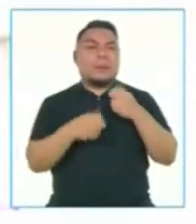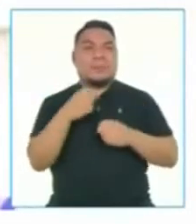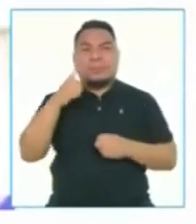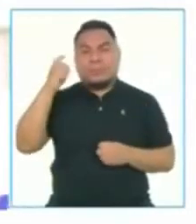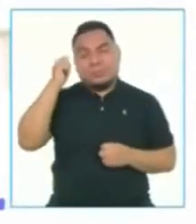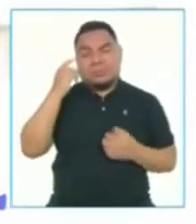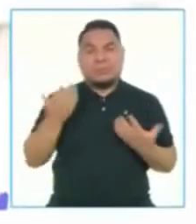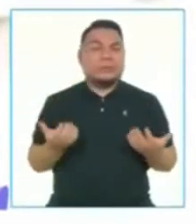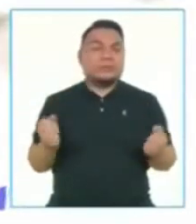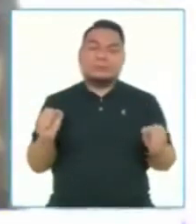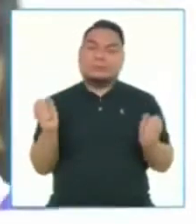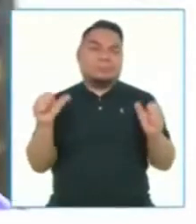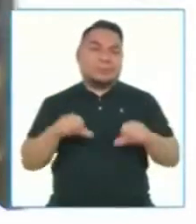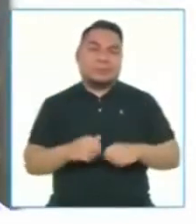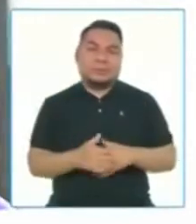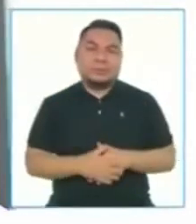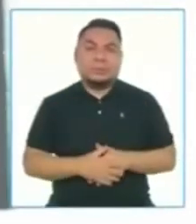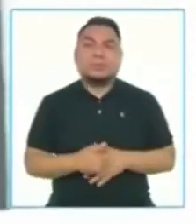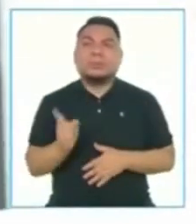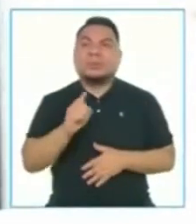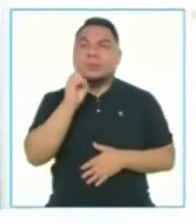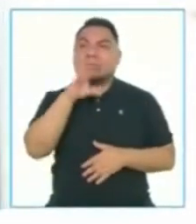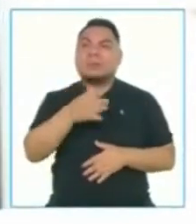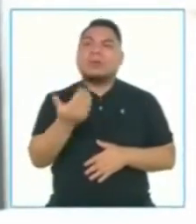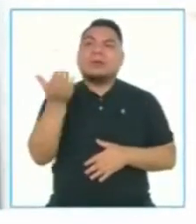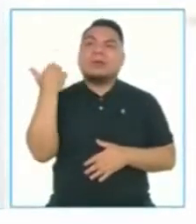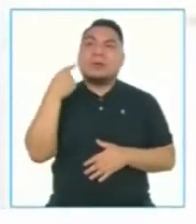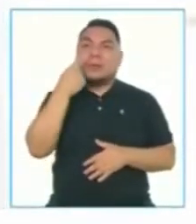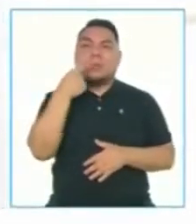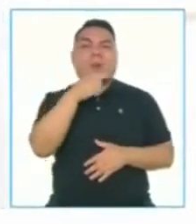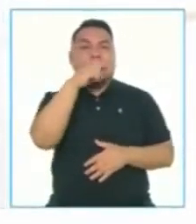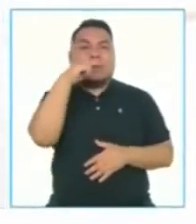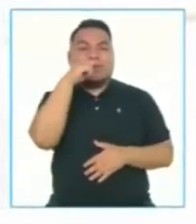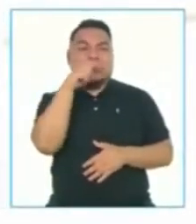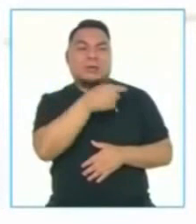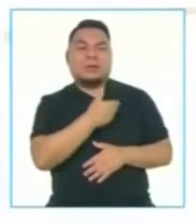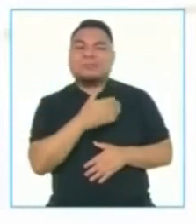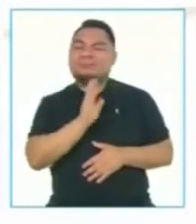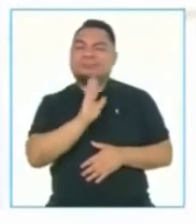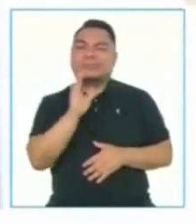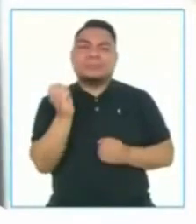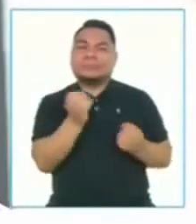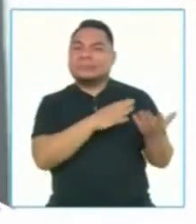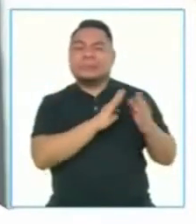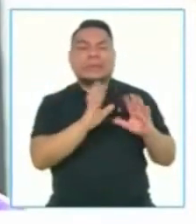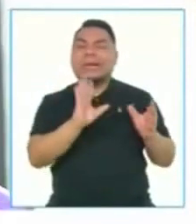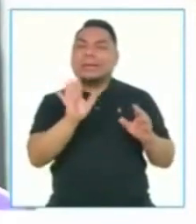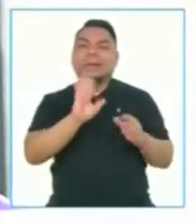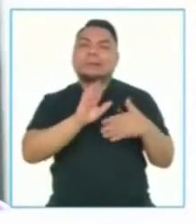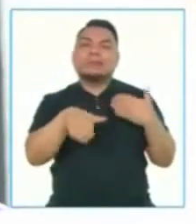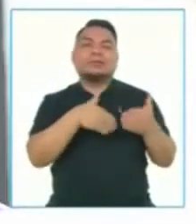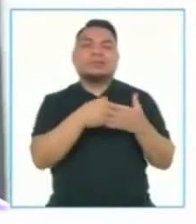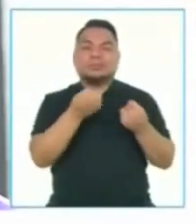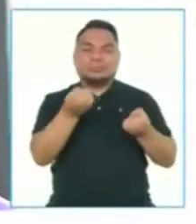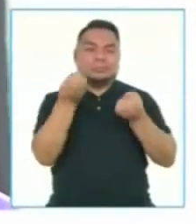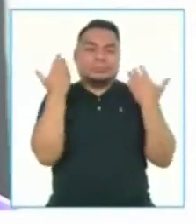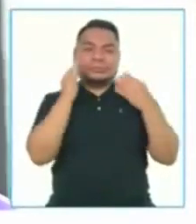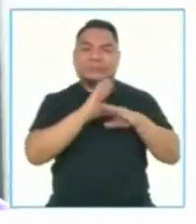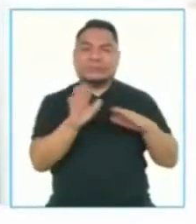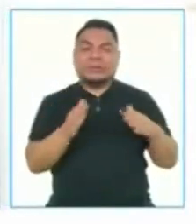que sería pésimo. No voy a referirme respecto a Ciudad Merino, yo creo que hoy debemos dar una vuelta a esta